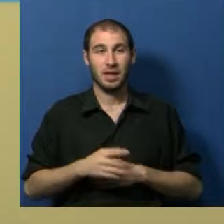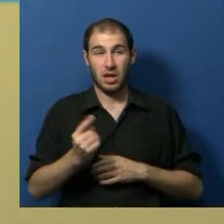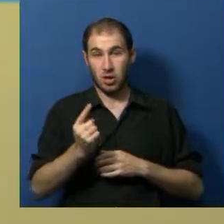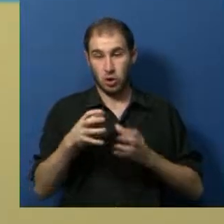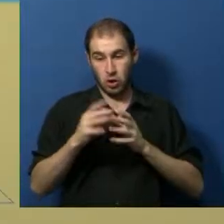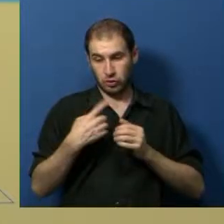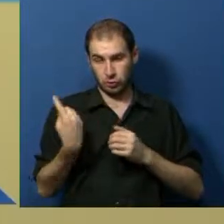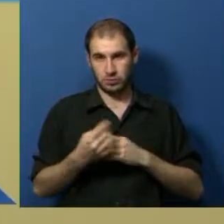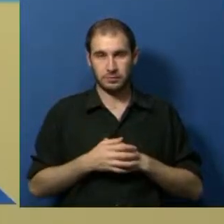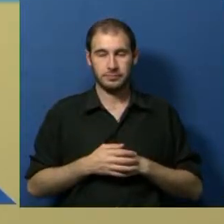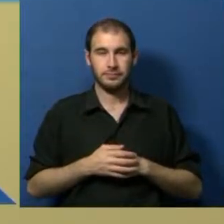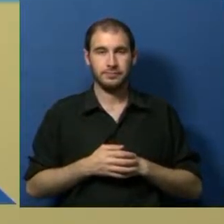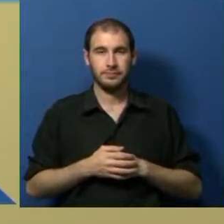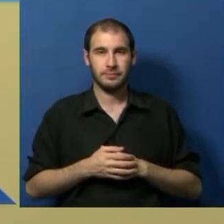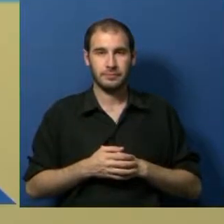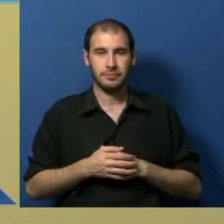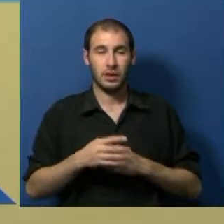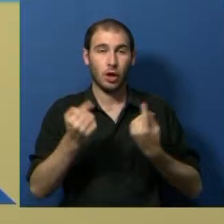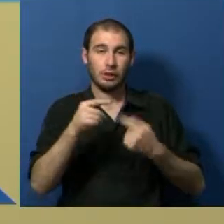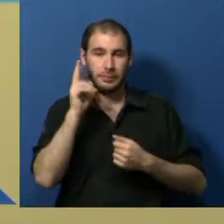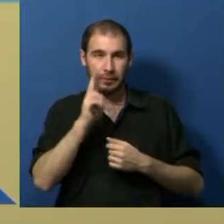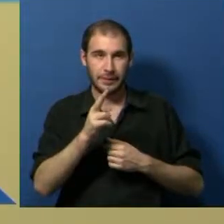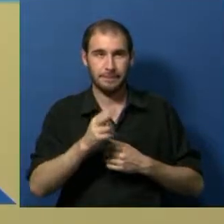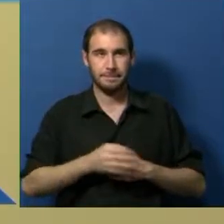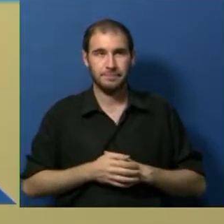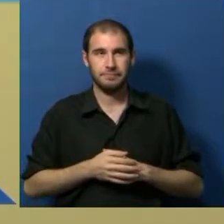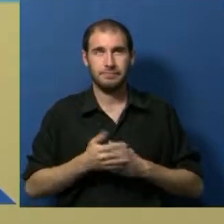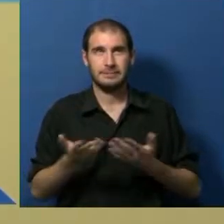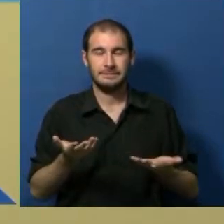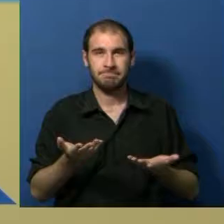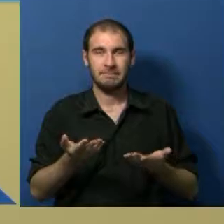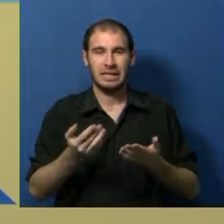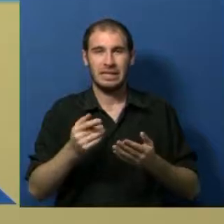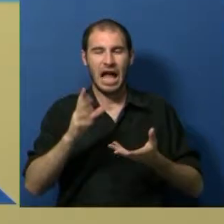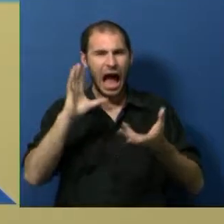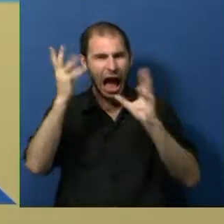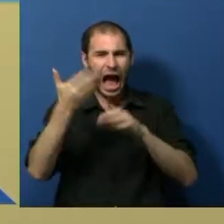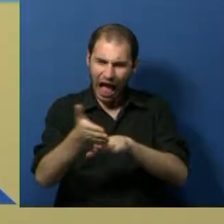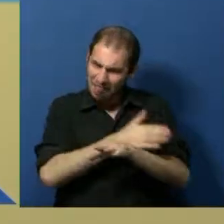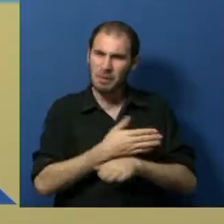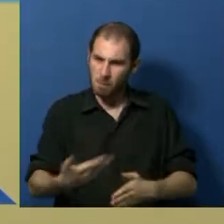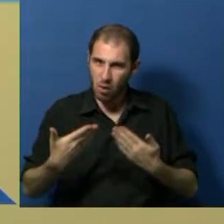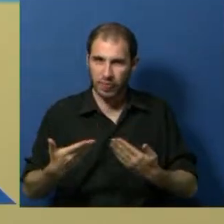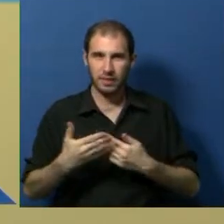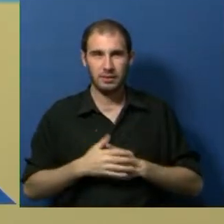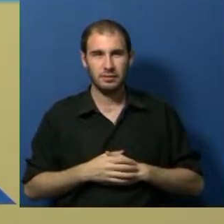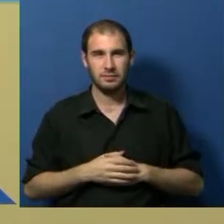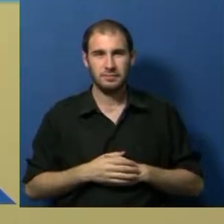Nosotros hemos visto la situación, uh-huh, de es digamos bastante pronosticable este tipo de situaciones.